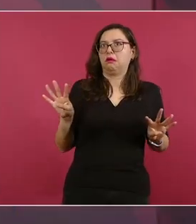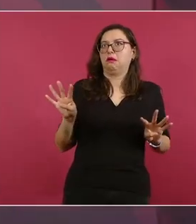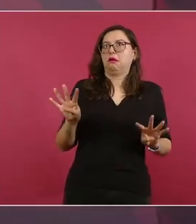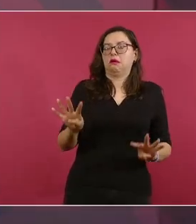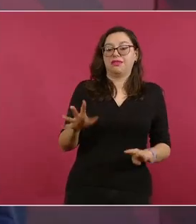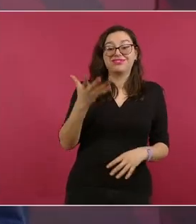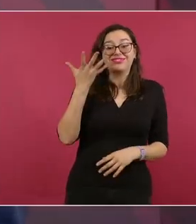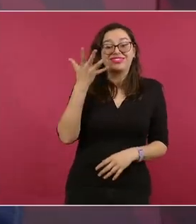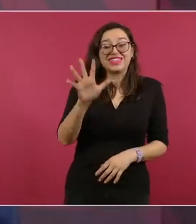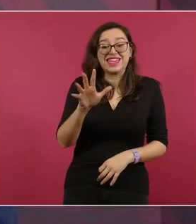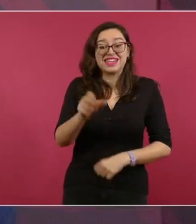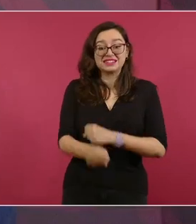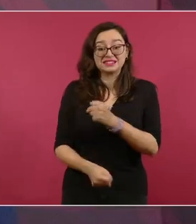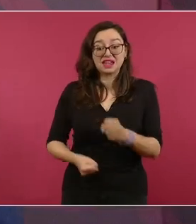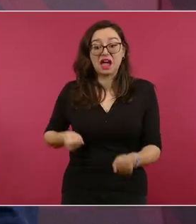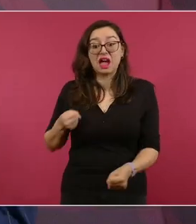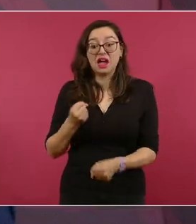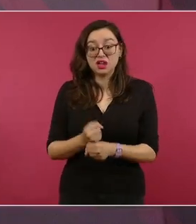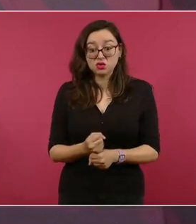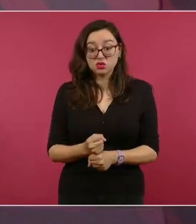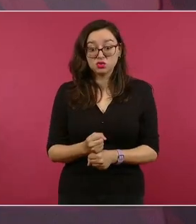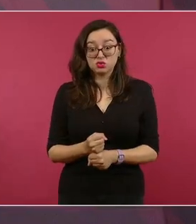Y cuando la